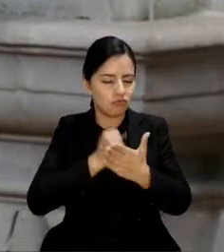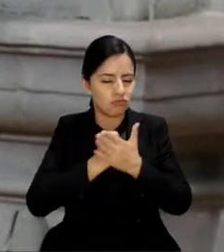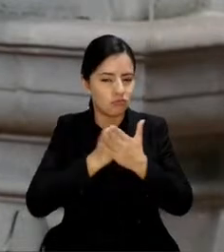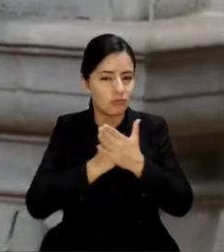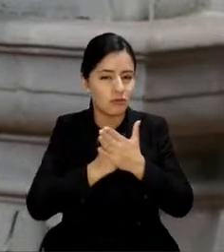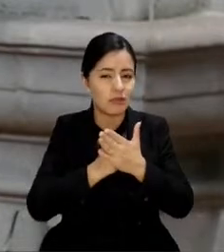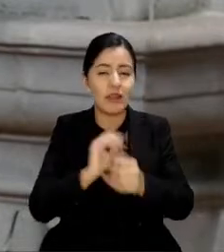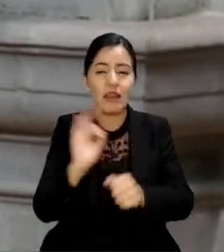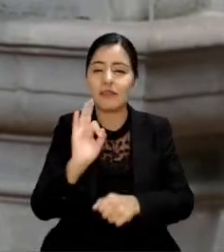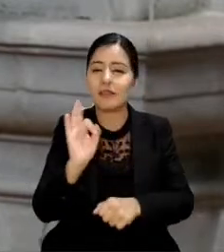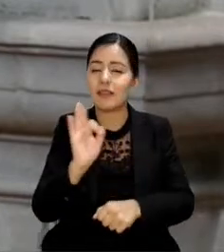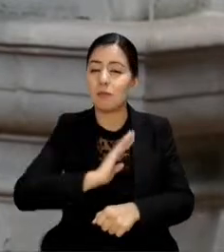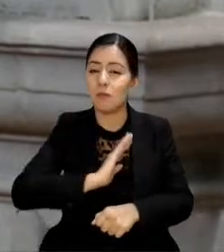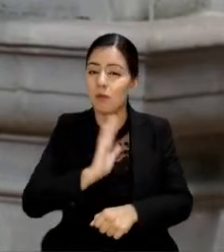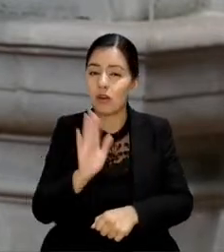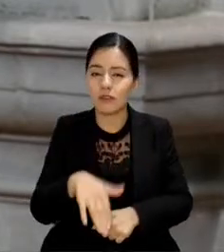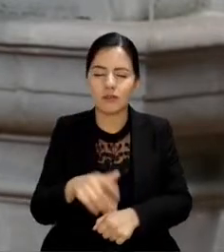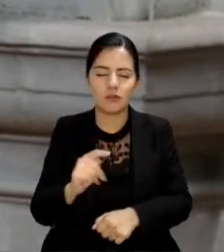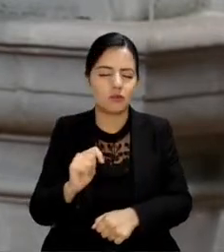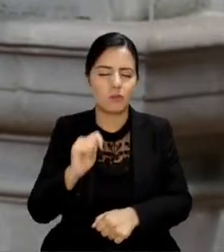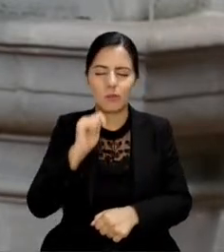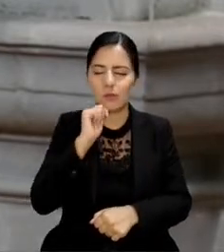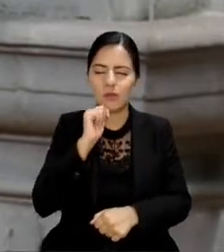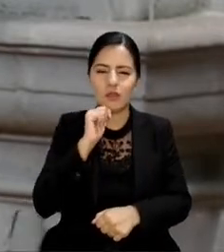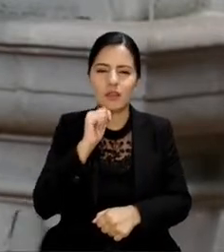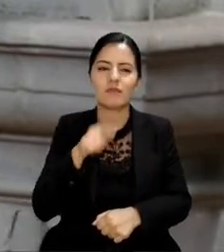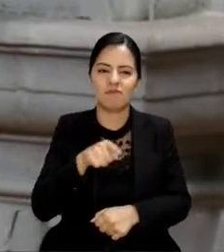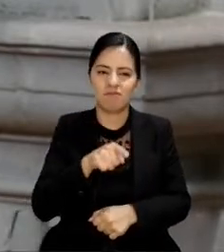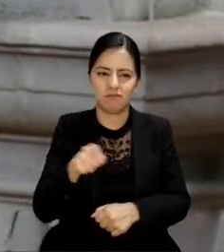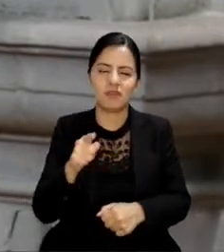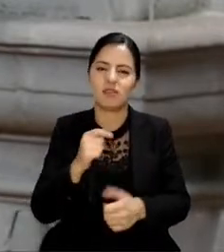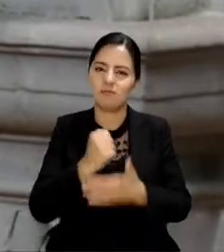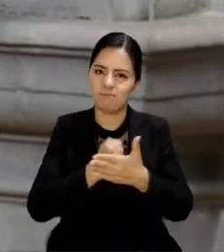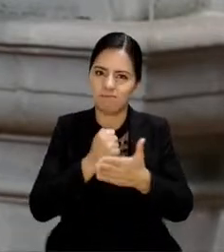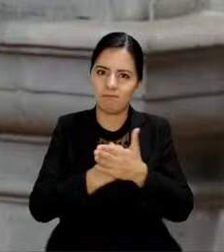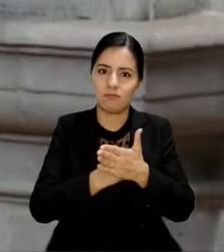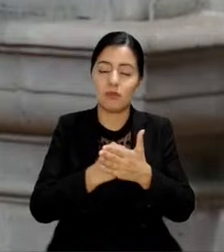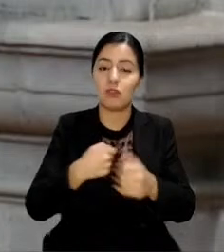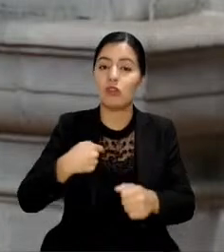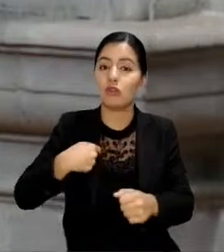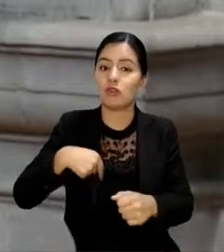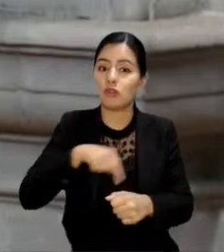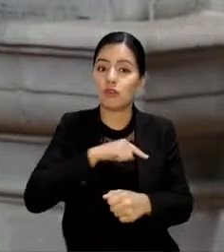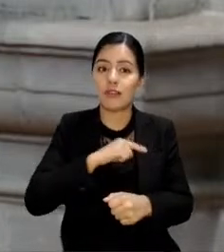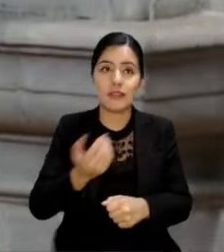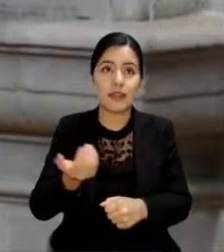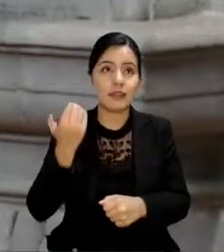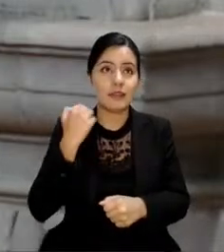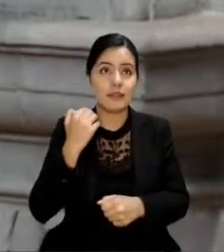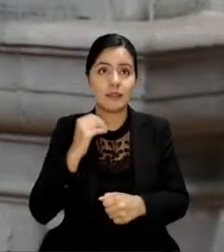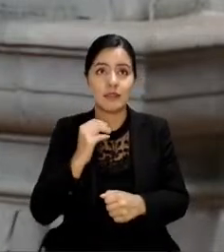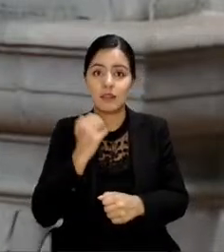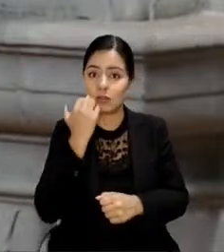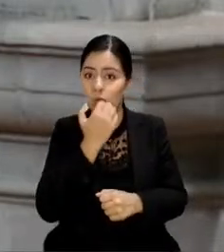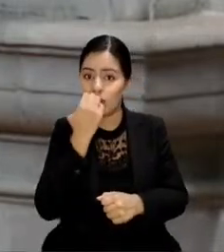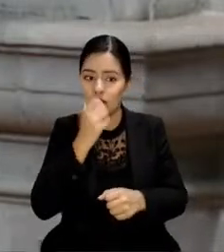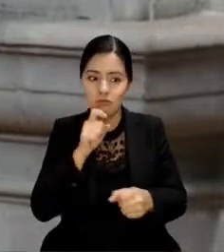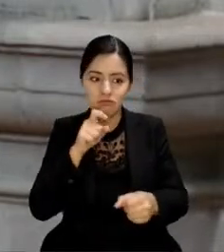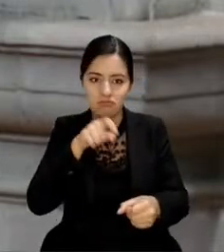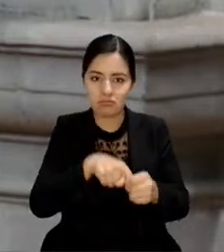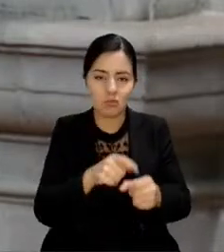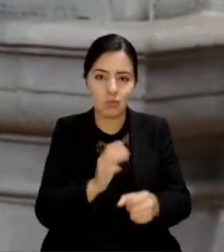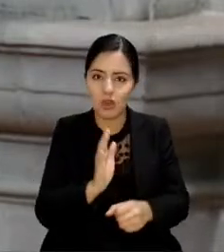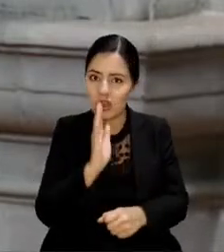derechos. Nosotras fuimos a las que se les negó el acceso a la educación, a la cultura y a las